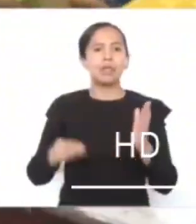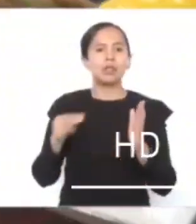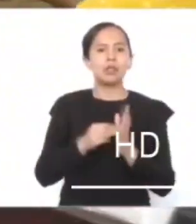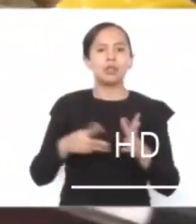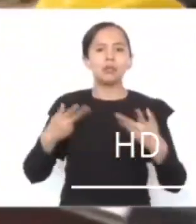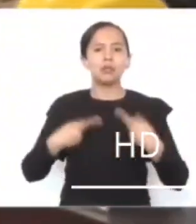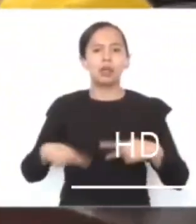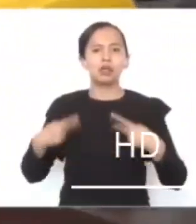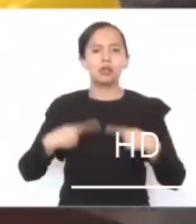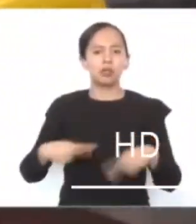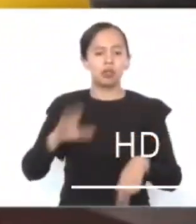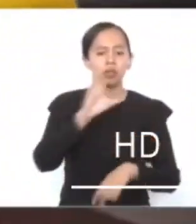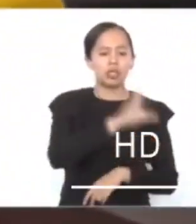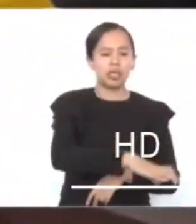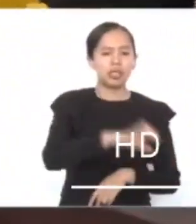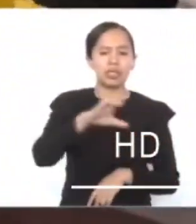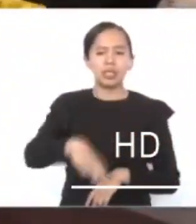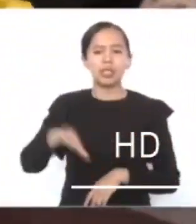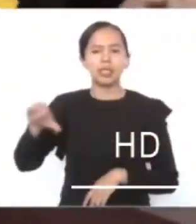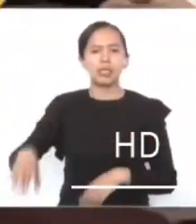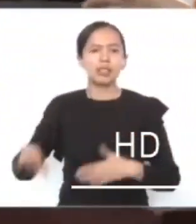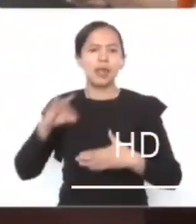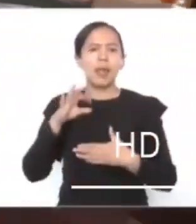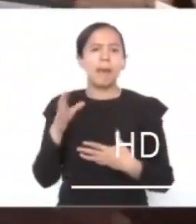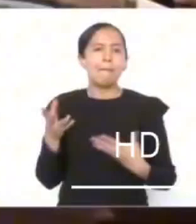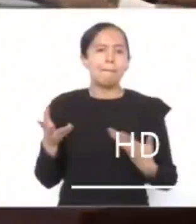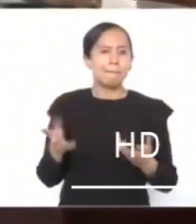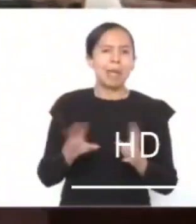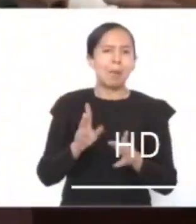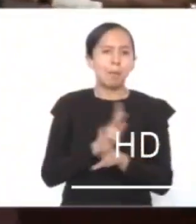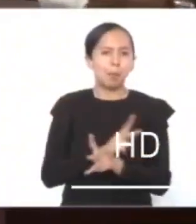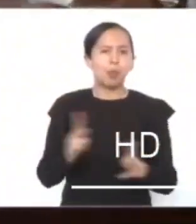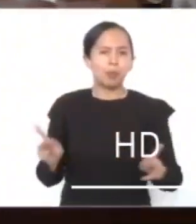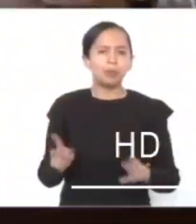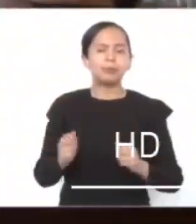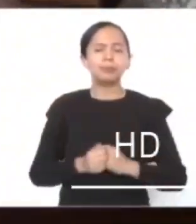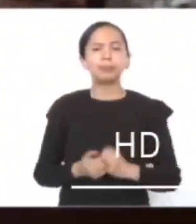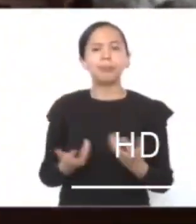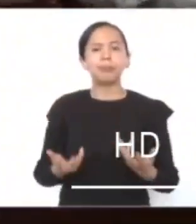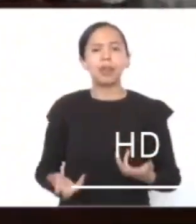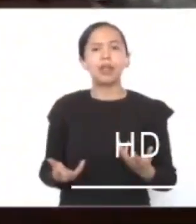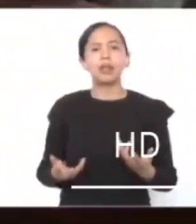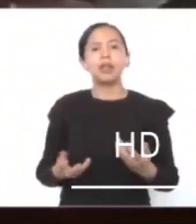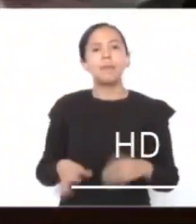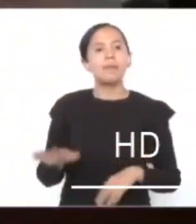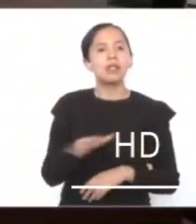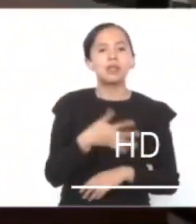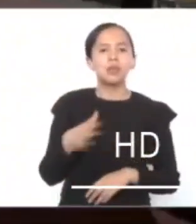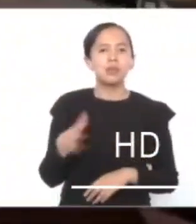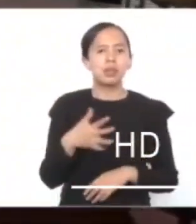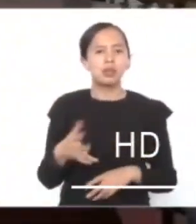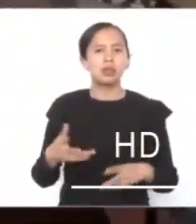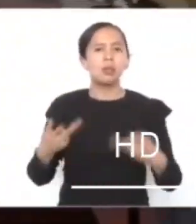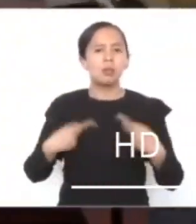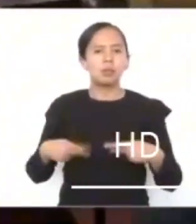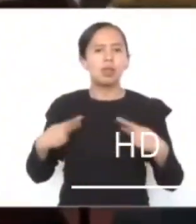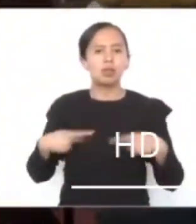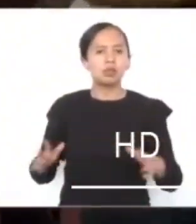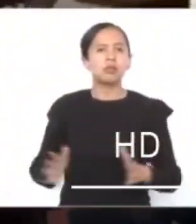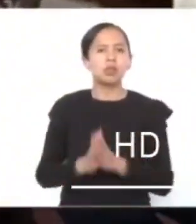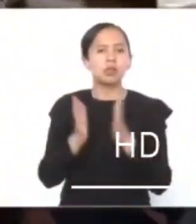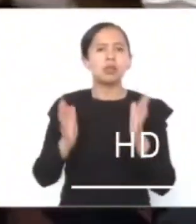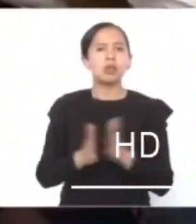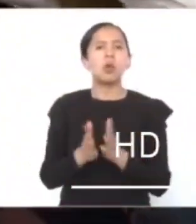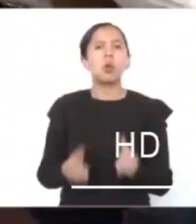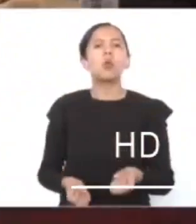en inmuebles particulares. En total, se estima que el número de participantes alcanzó